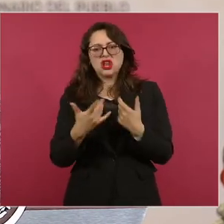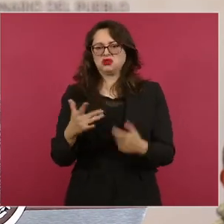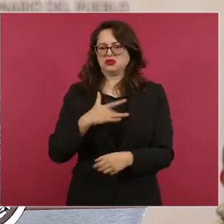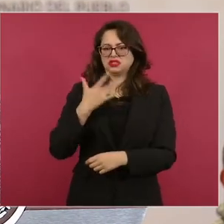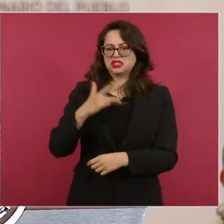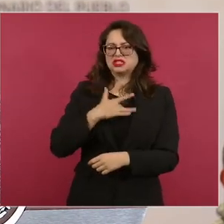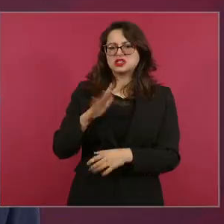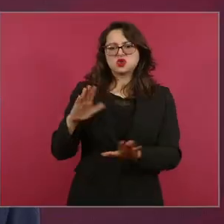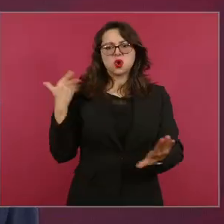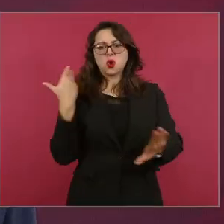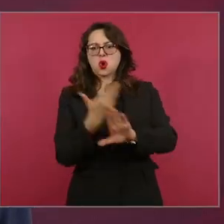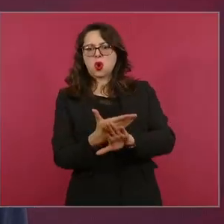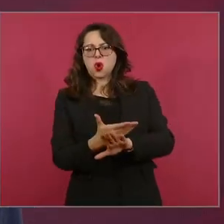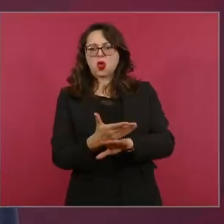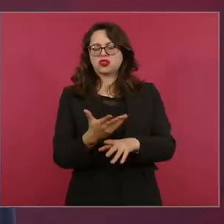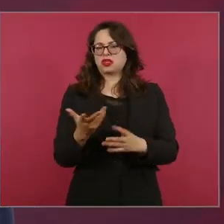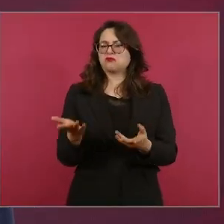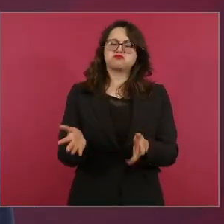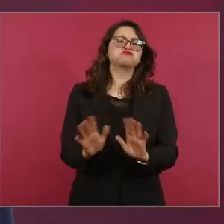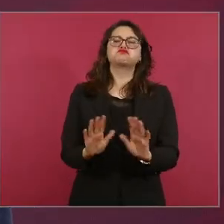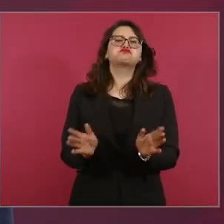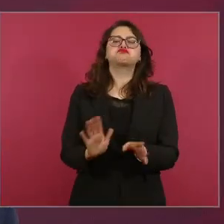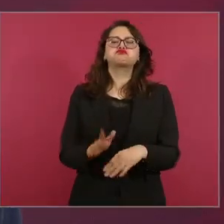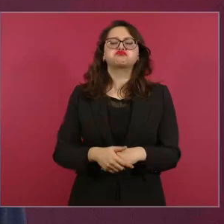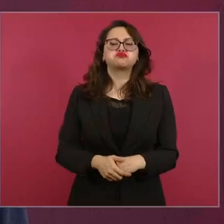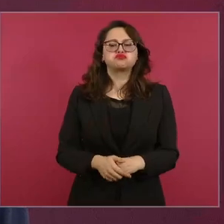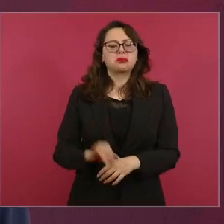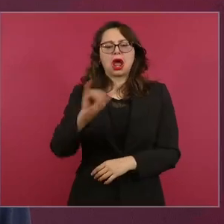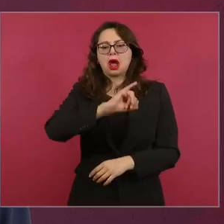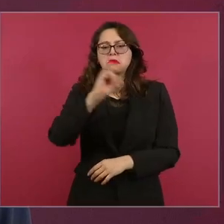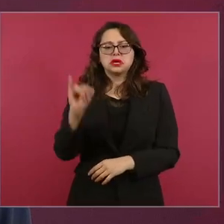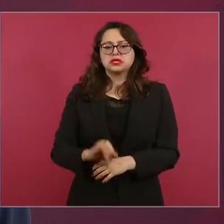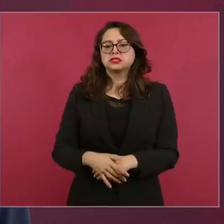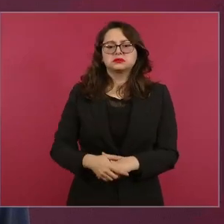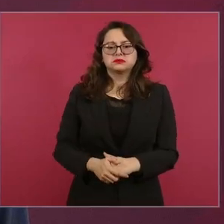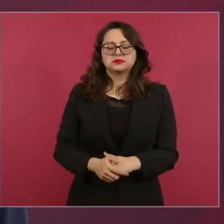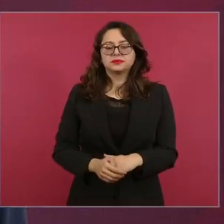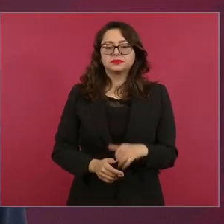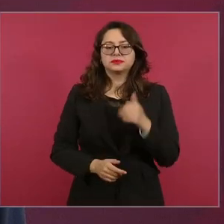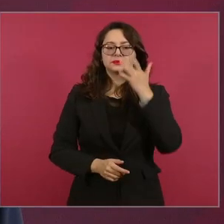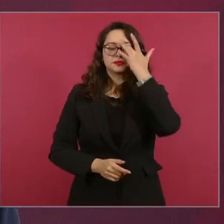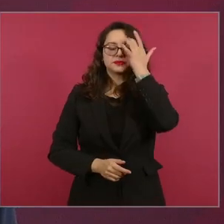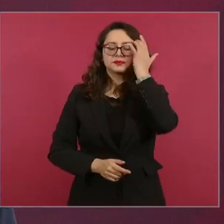estar en contra de nuestra postura.